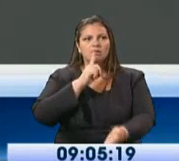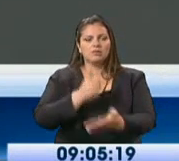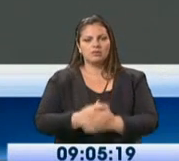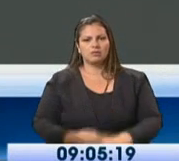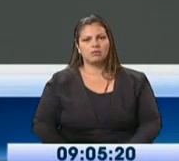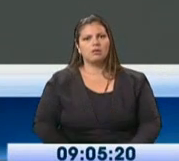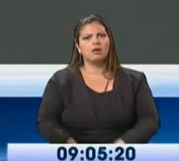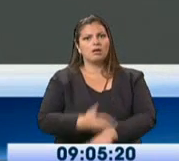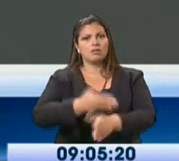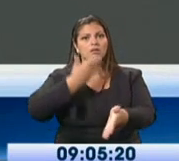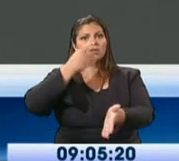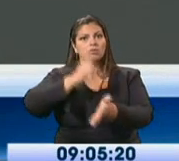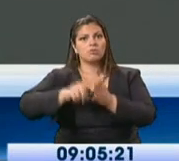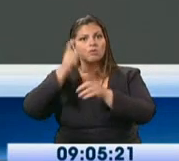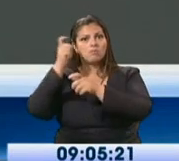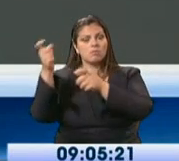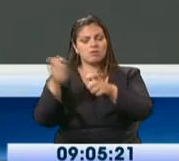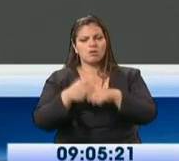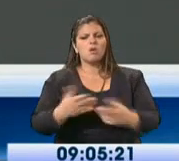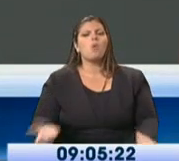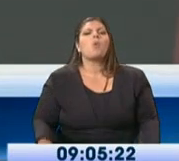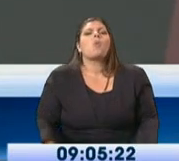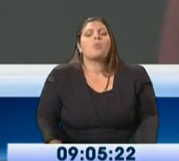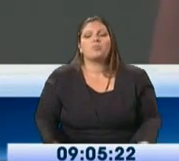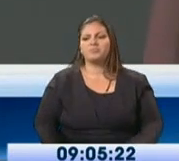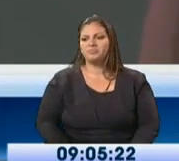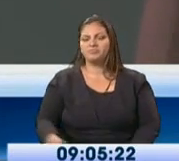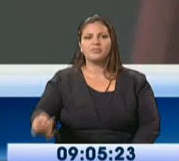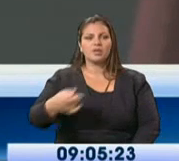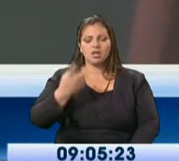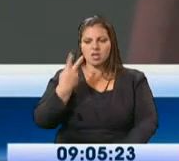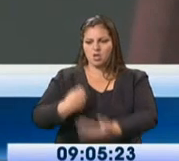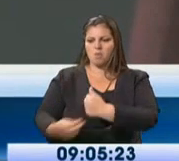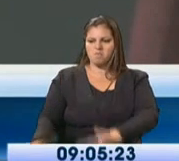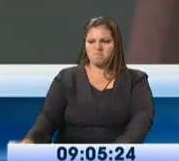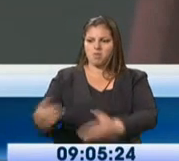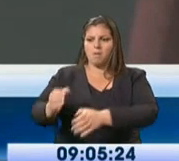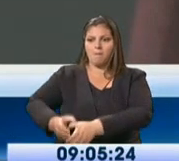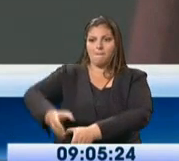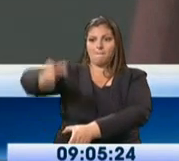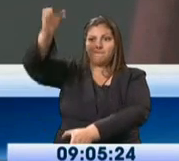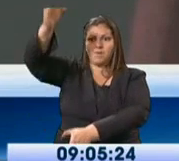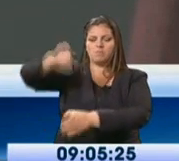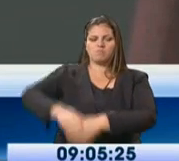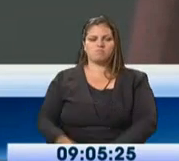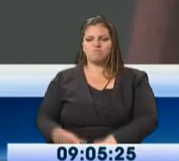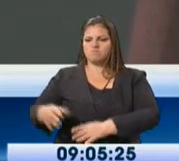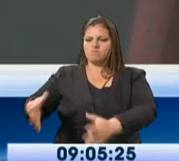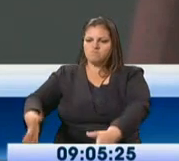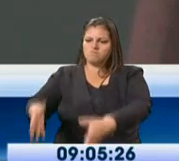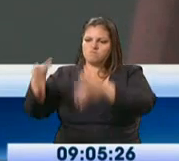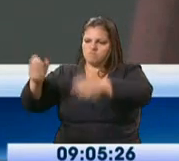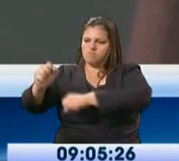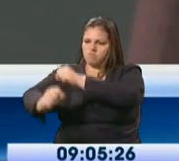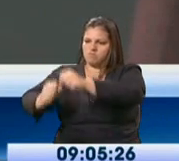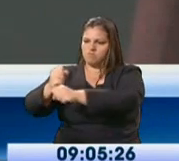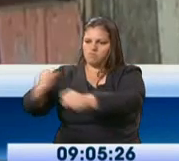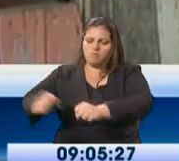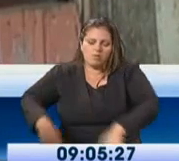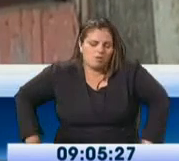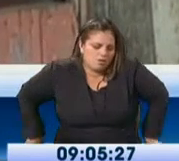fiscalía, la mujer habría amarrado a su hijo a una columna y luego vertió el agua hirviendo sobre sus